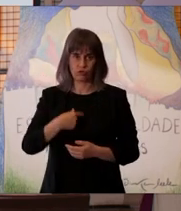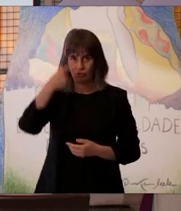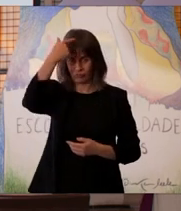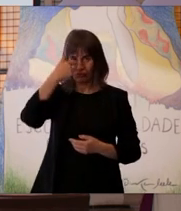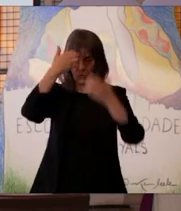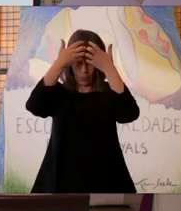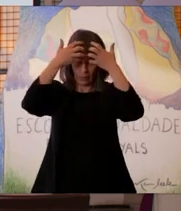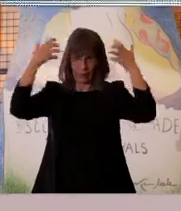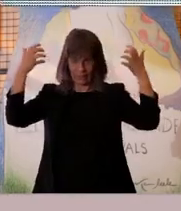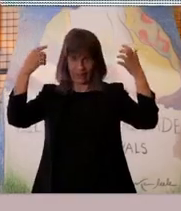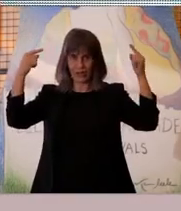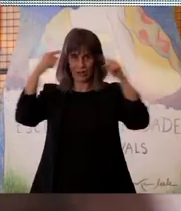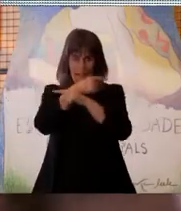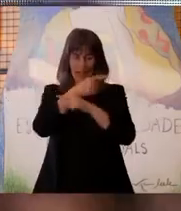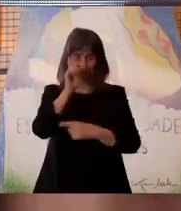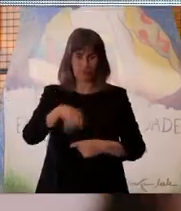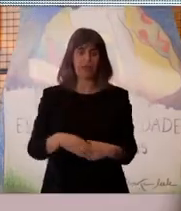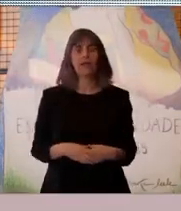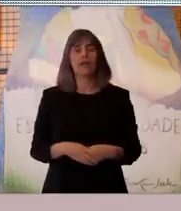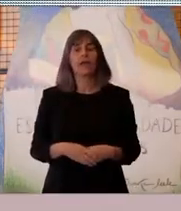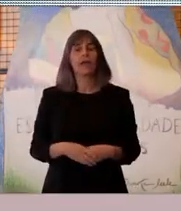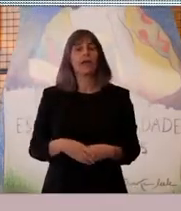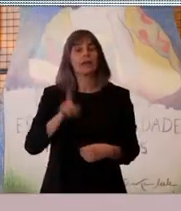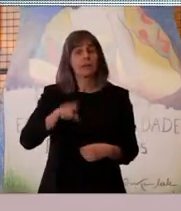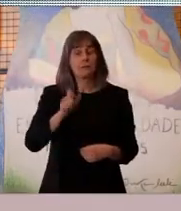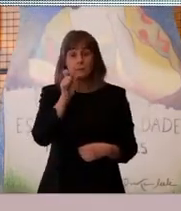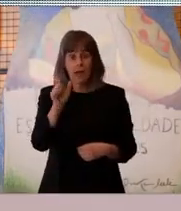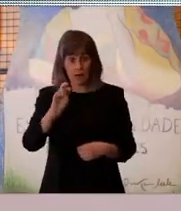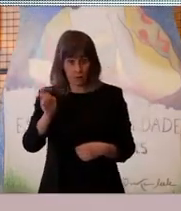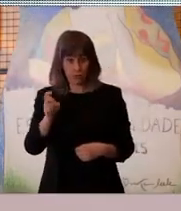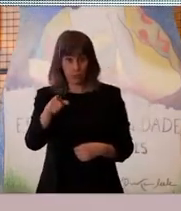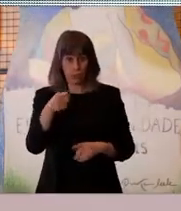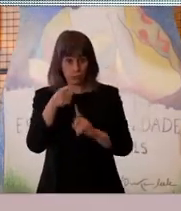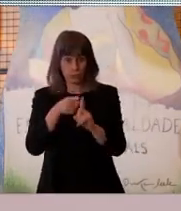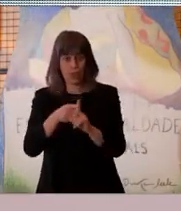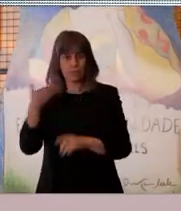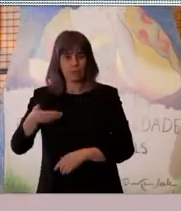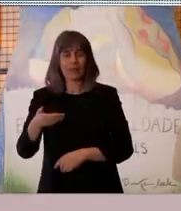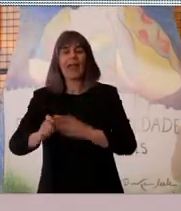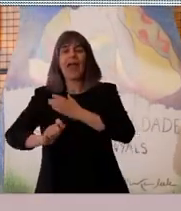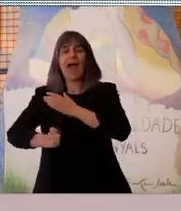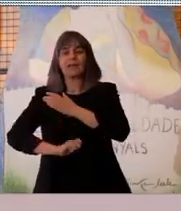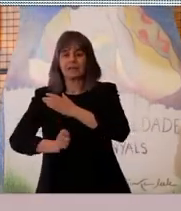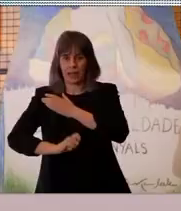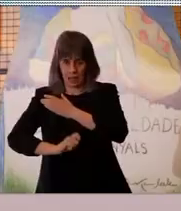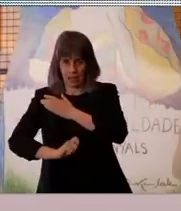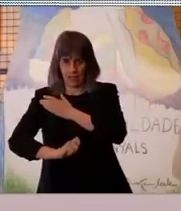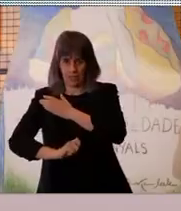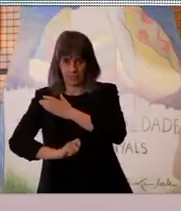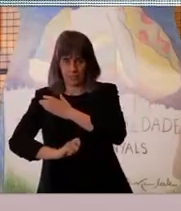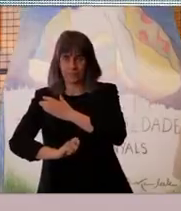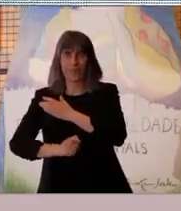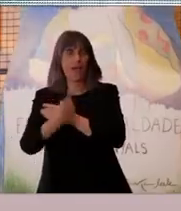también y creo que para eso es muy importante otra de las palabras que tú misma has utilizado la estrategia es decir necesitamos